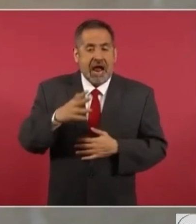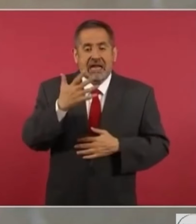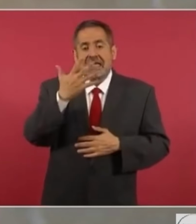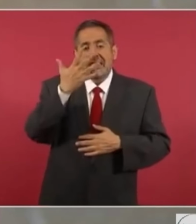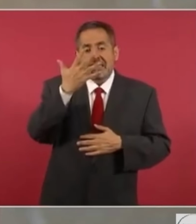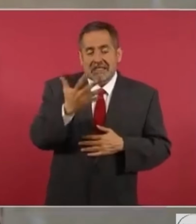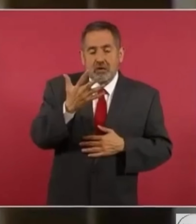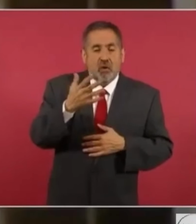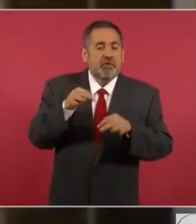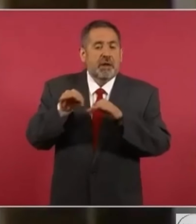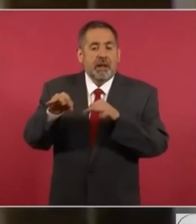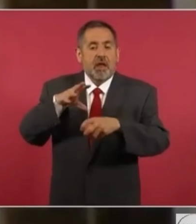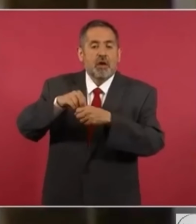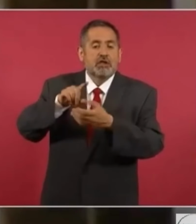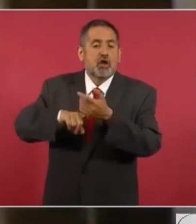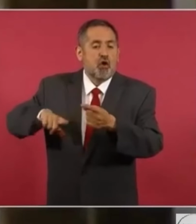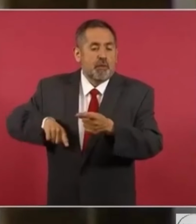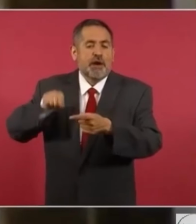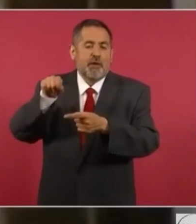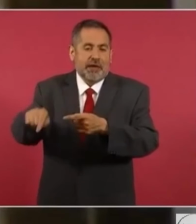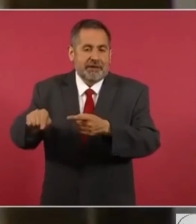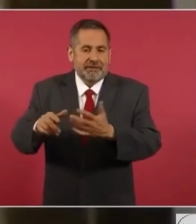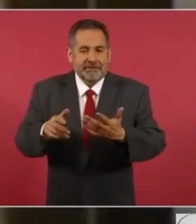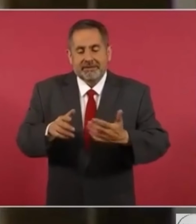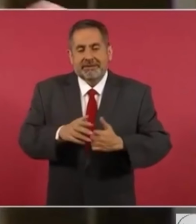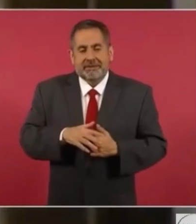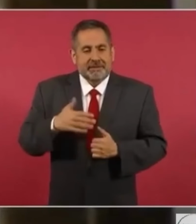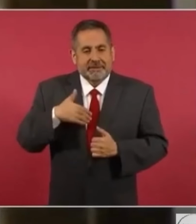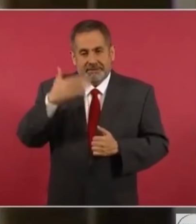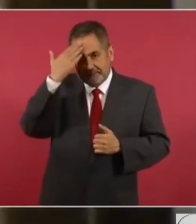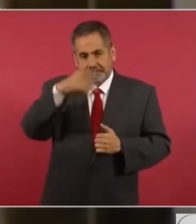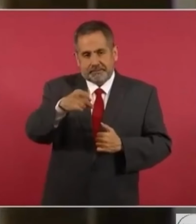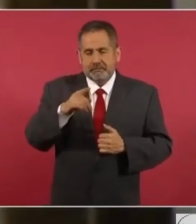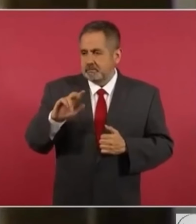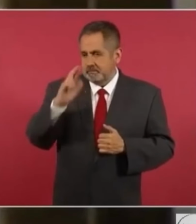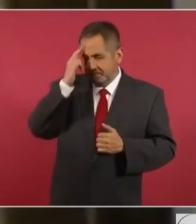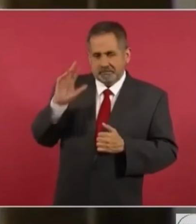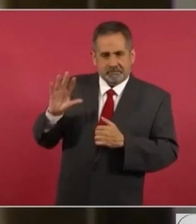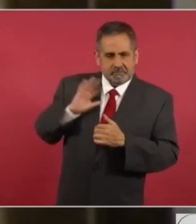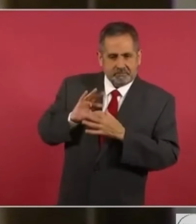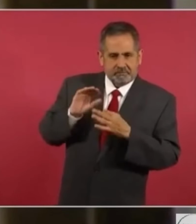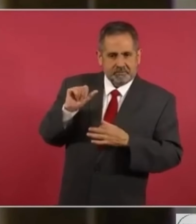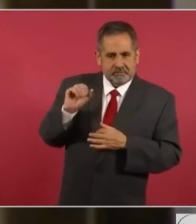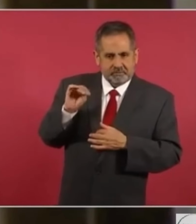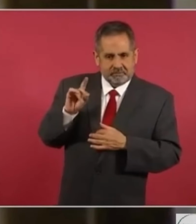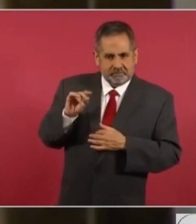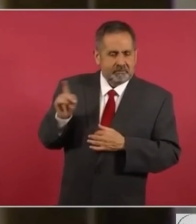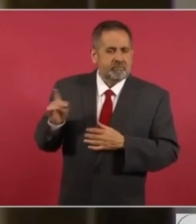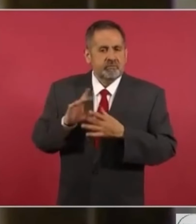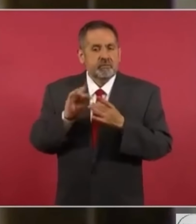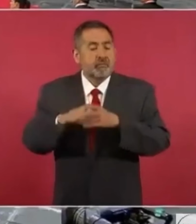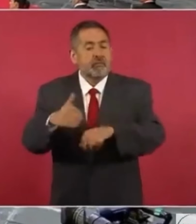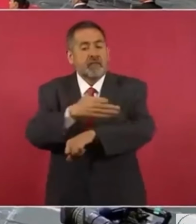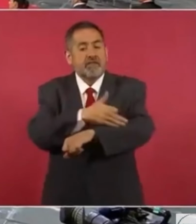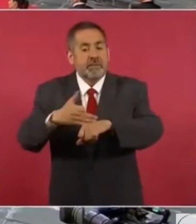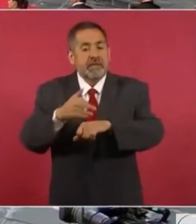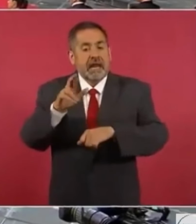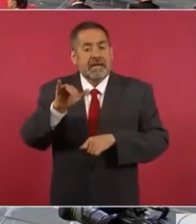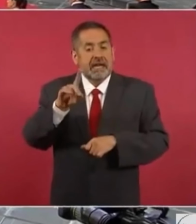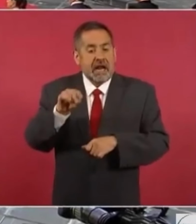empleados públicos. Como se sabe, y como nos recordó Armando hace un momento, la familia